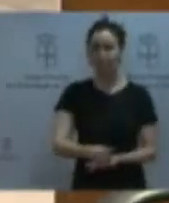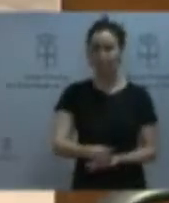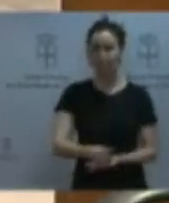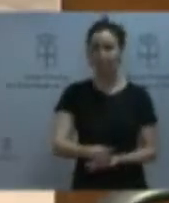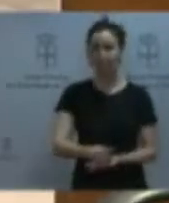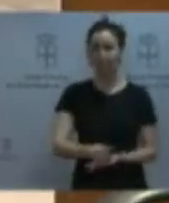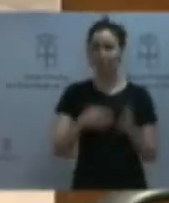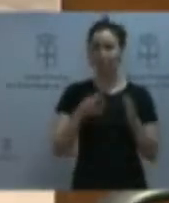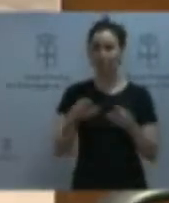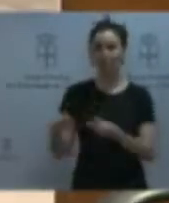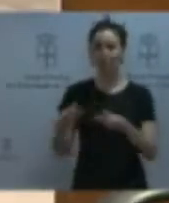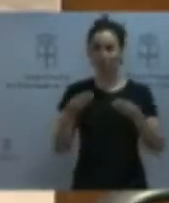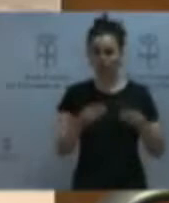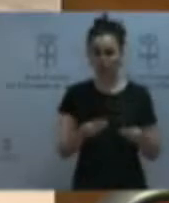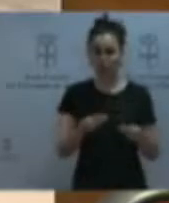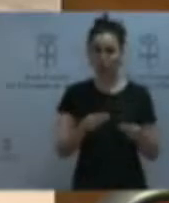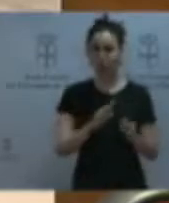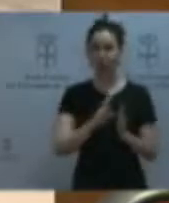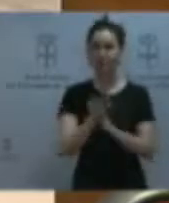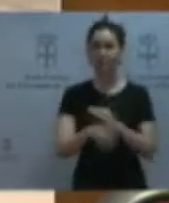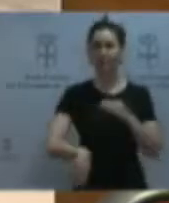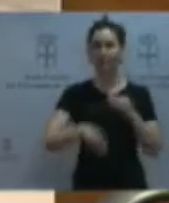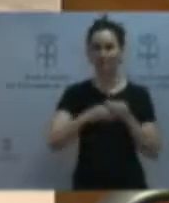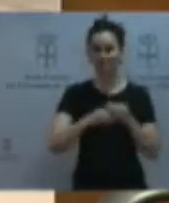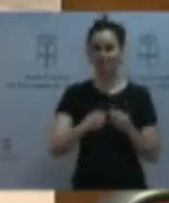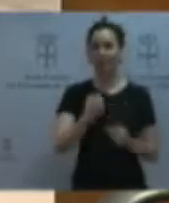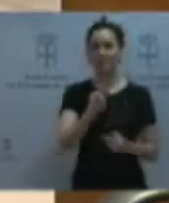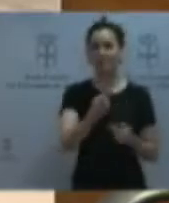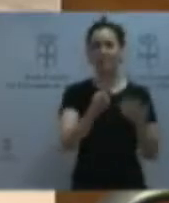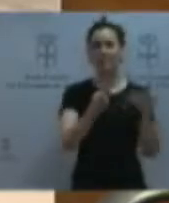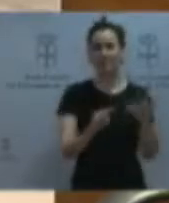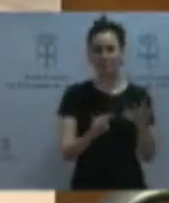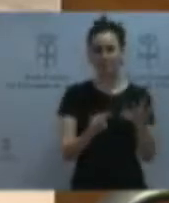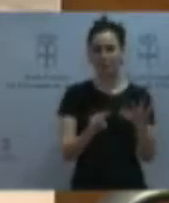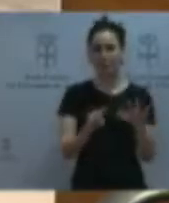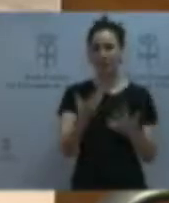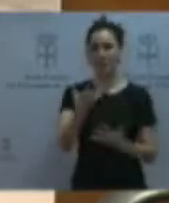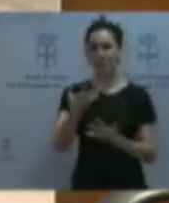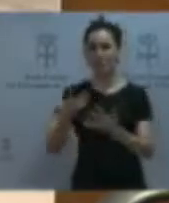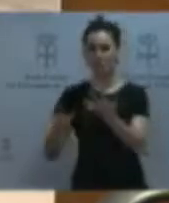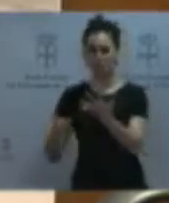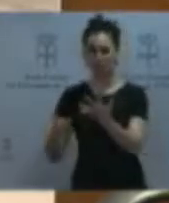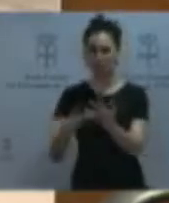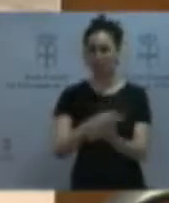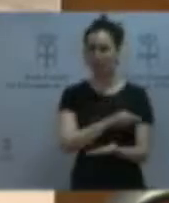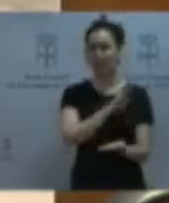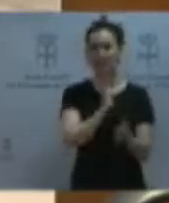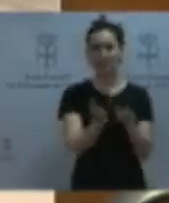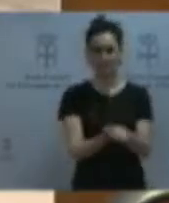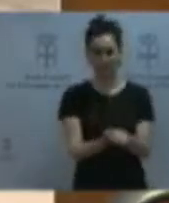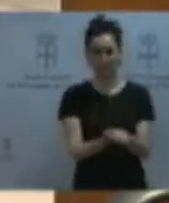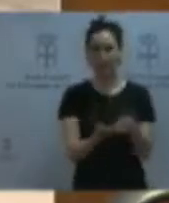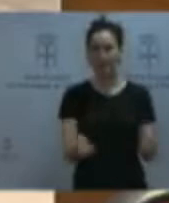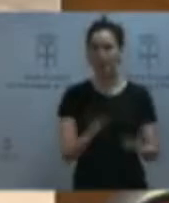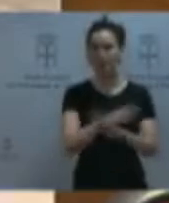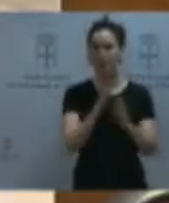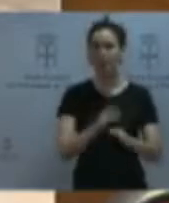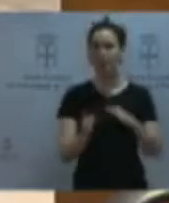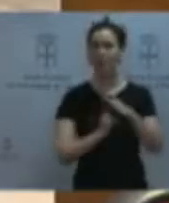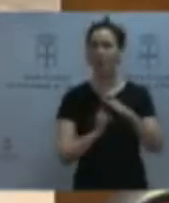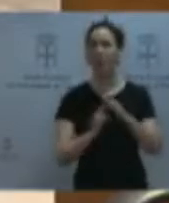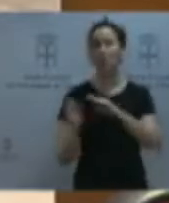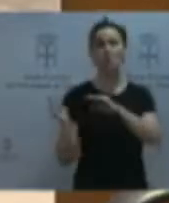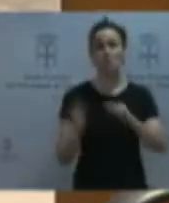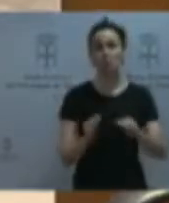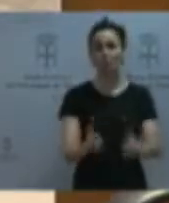en 1.657 expedientes y que finalmente su escaneado supuso 89 horas de